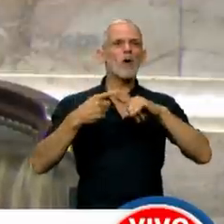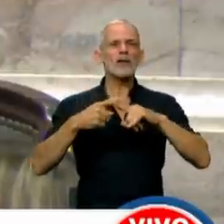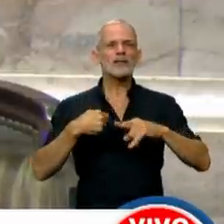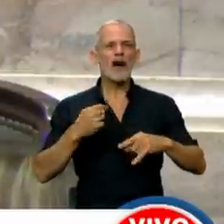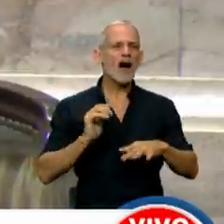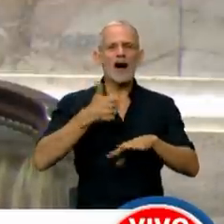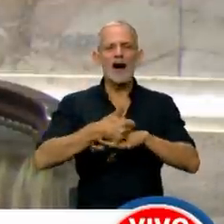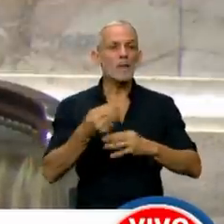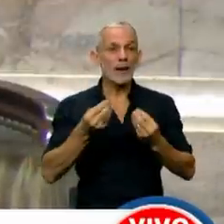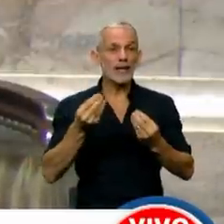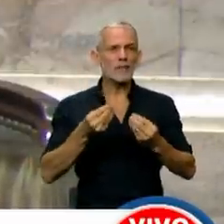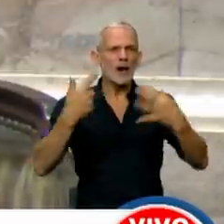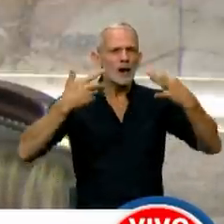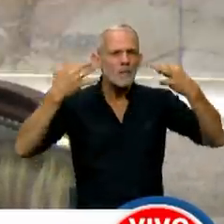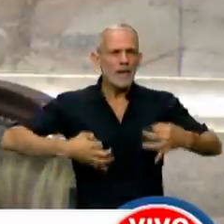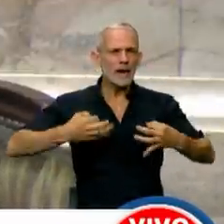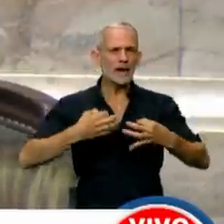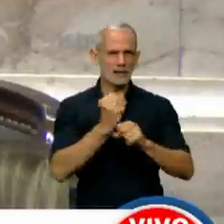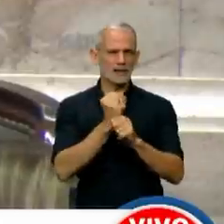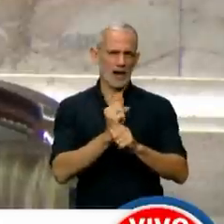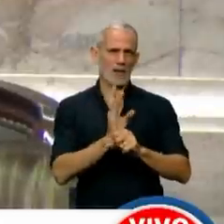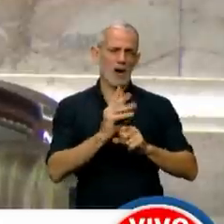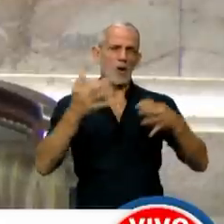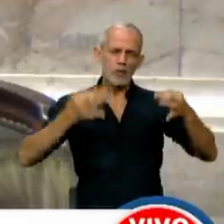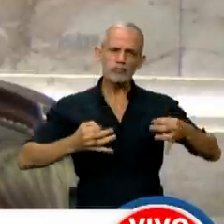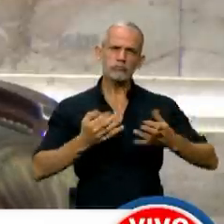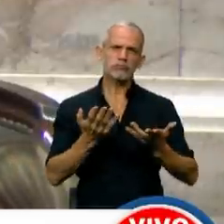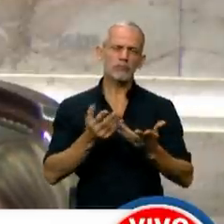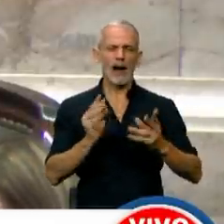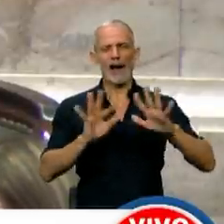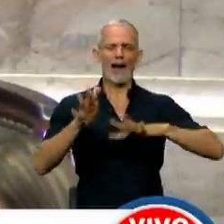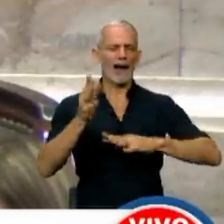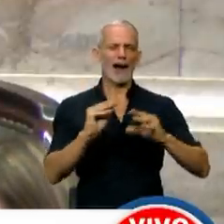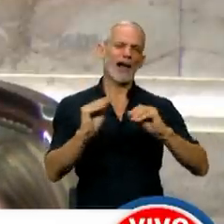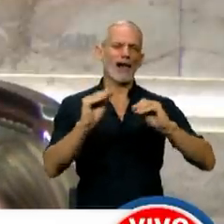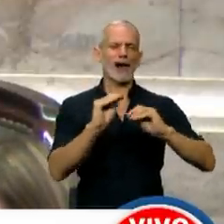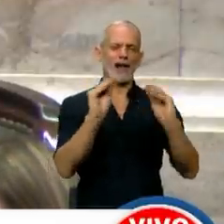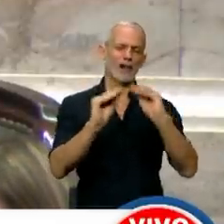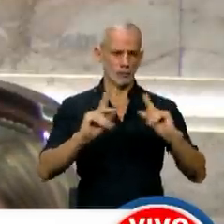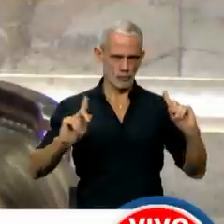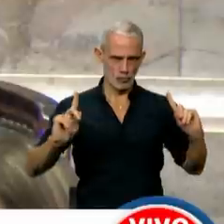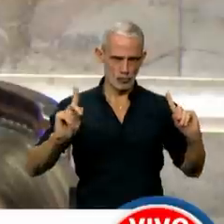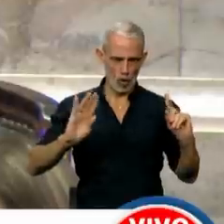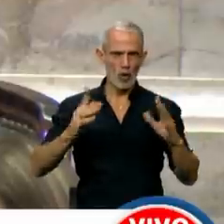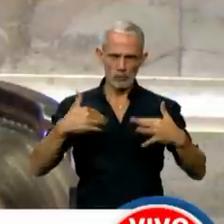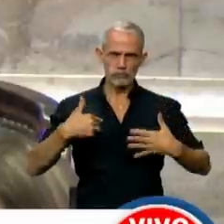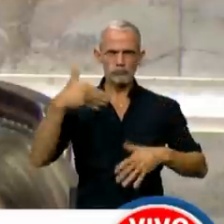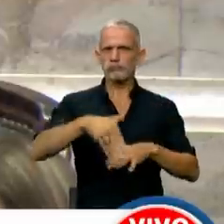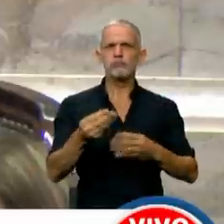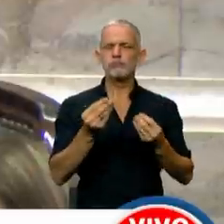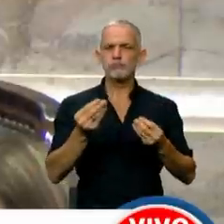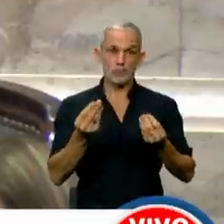para hacer las cosas bien para hacer las cosas en serio no dibujarlas para hacer las cosas en